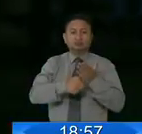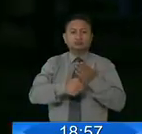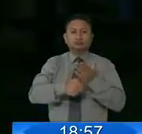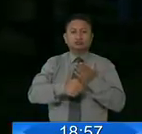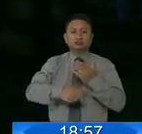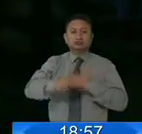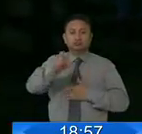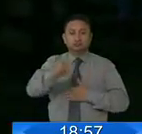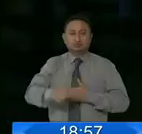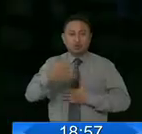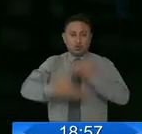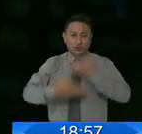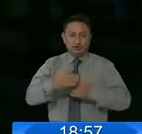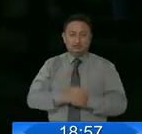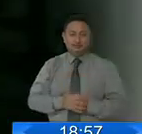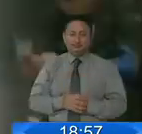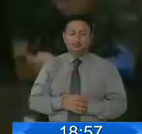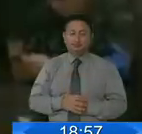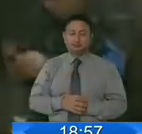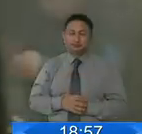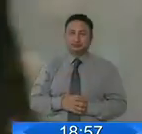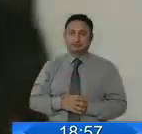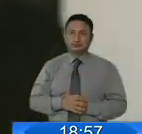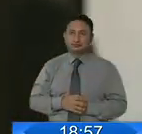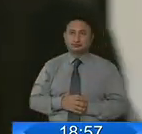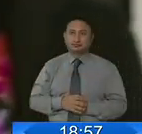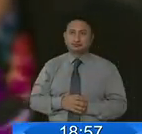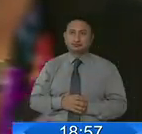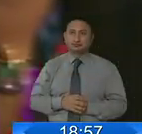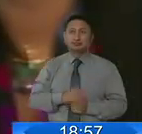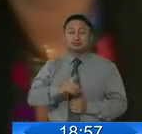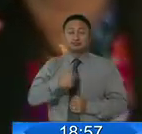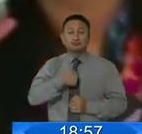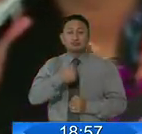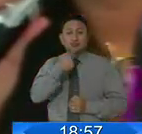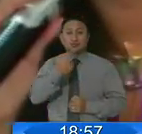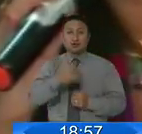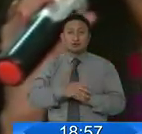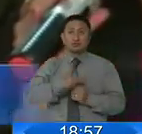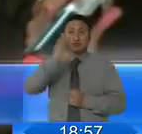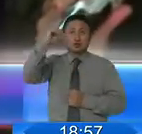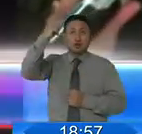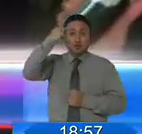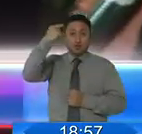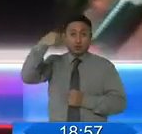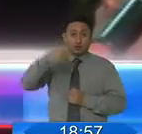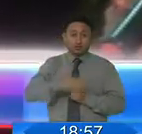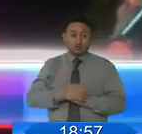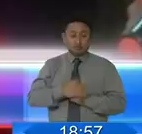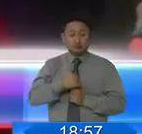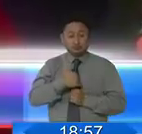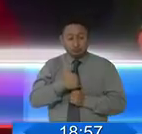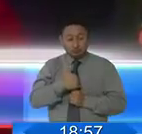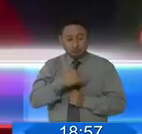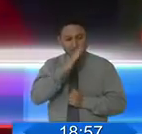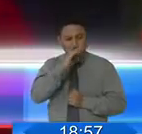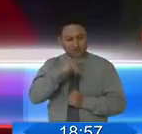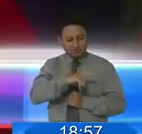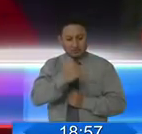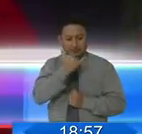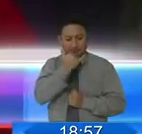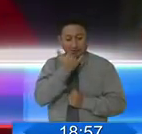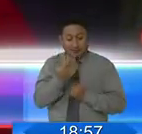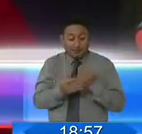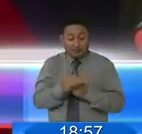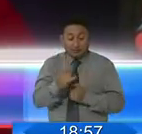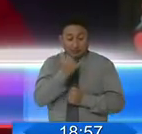rusa anna alvarado he dicho es que como gobierno por supuesto que reconoceremos errores si es que estos